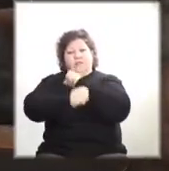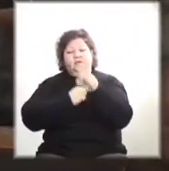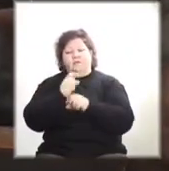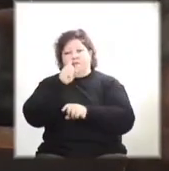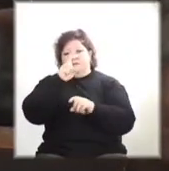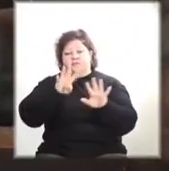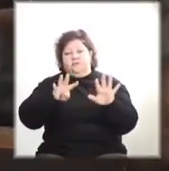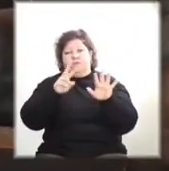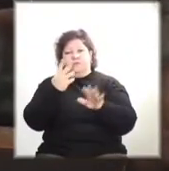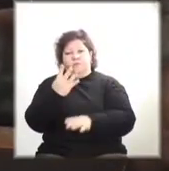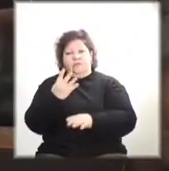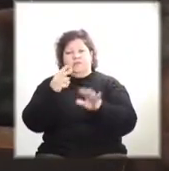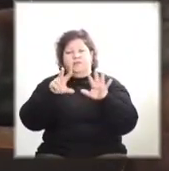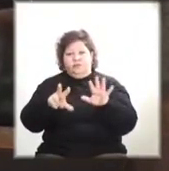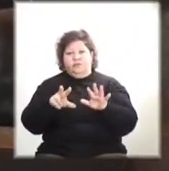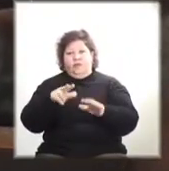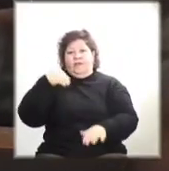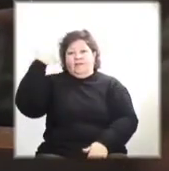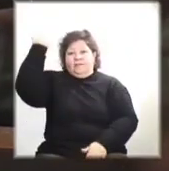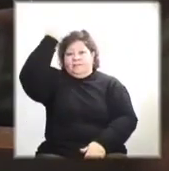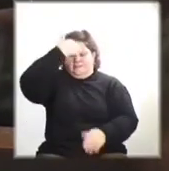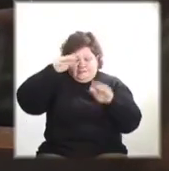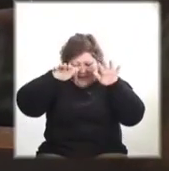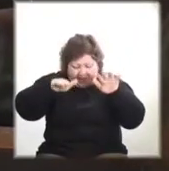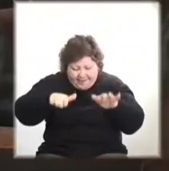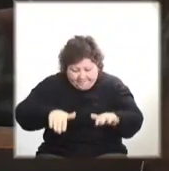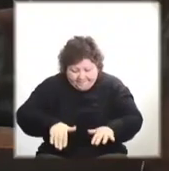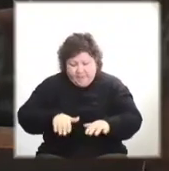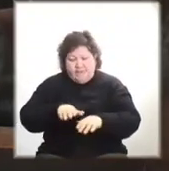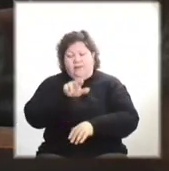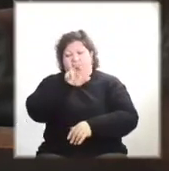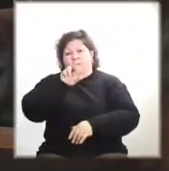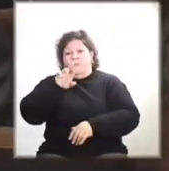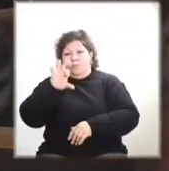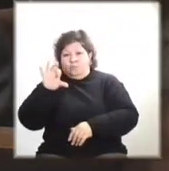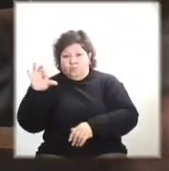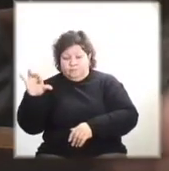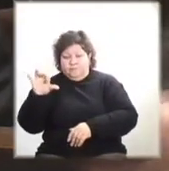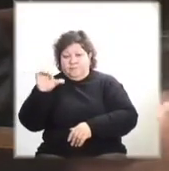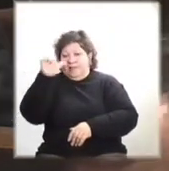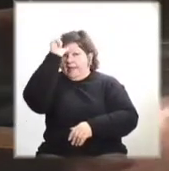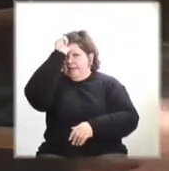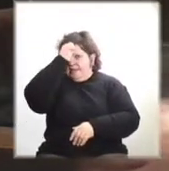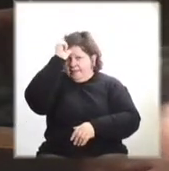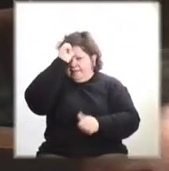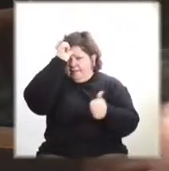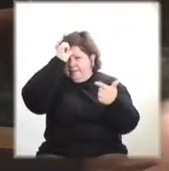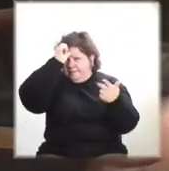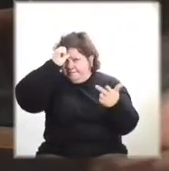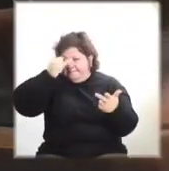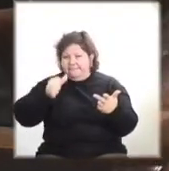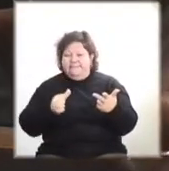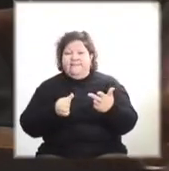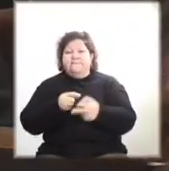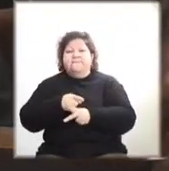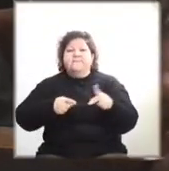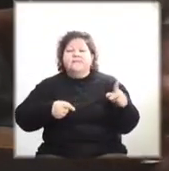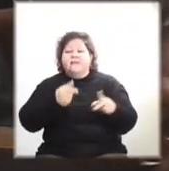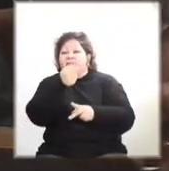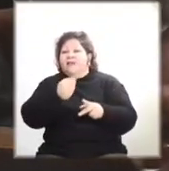48, el mundo islámico, la URSS, la India, la mitad de